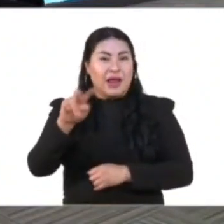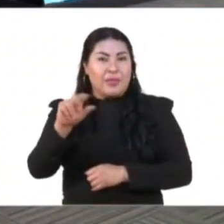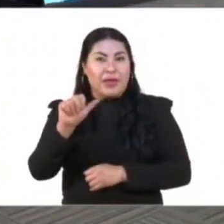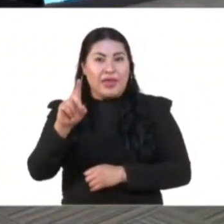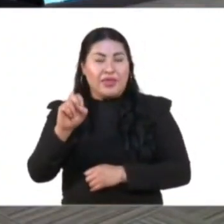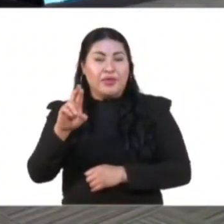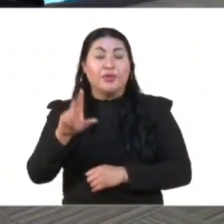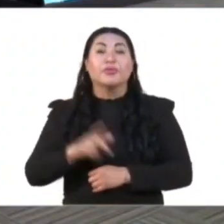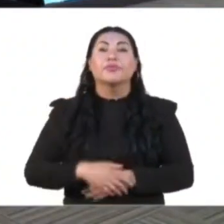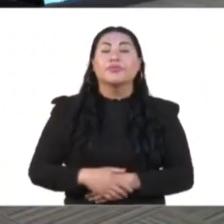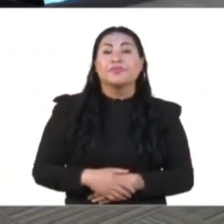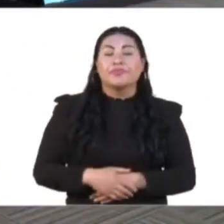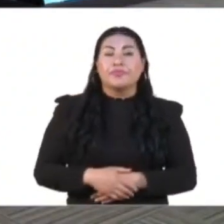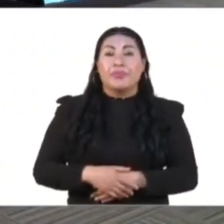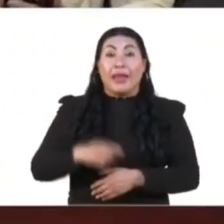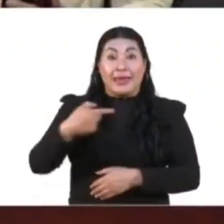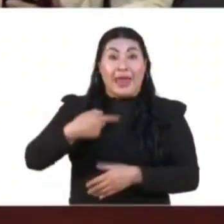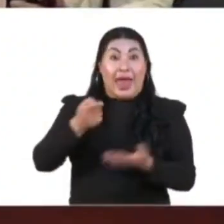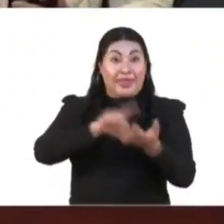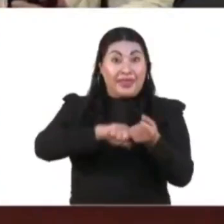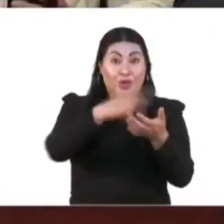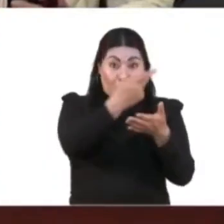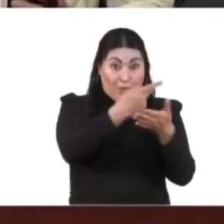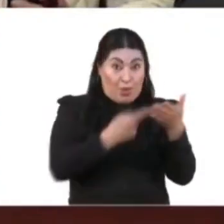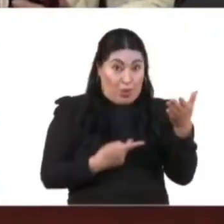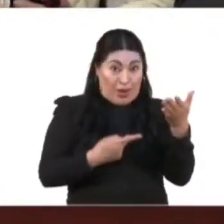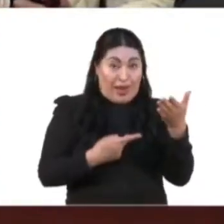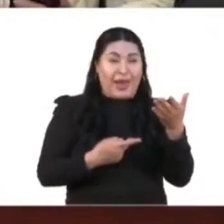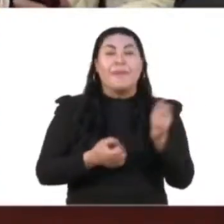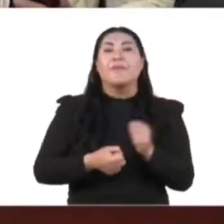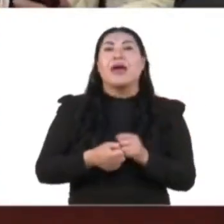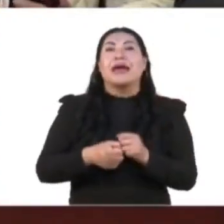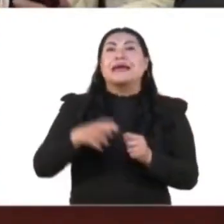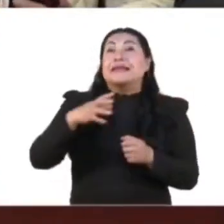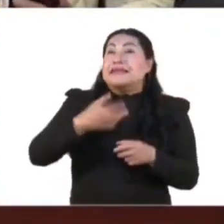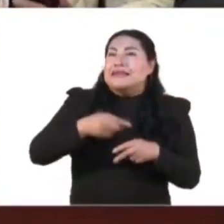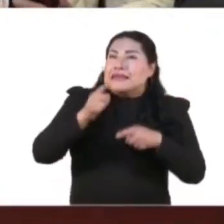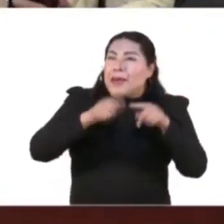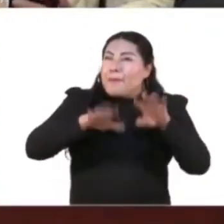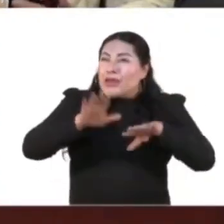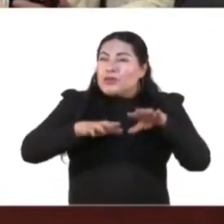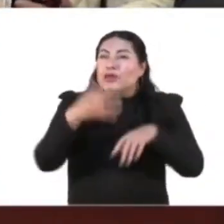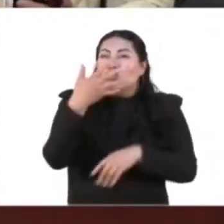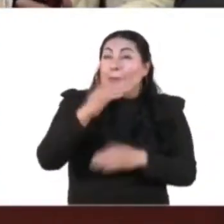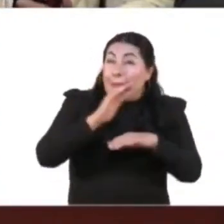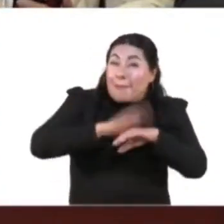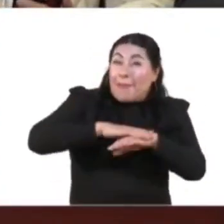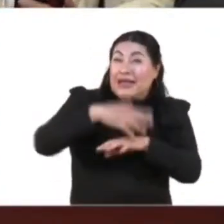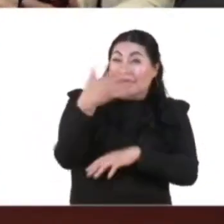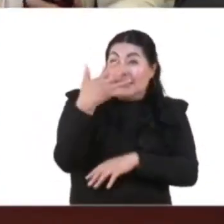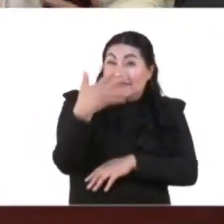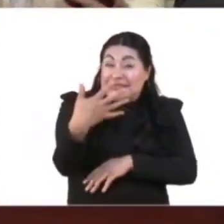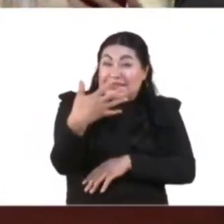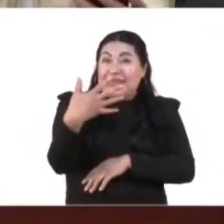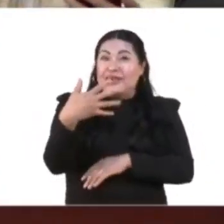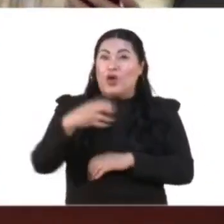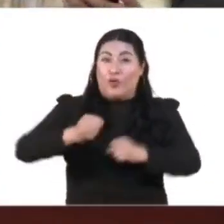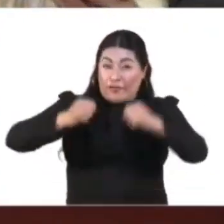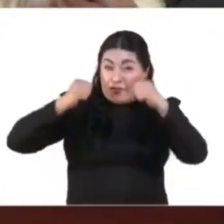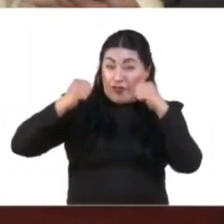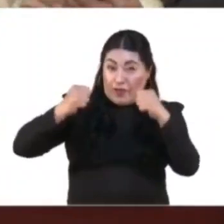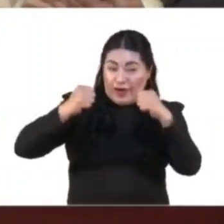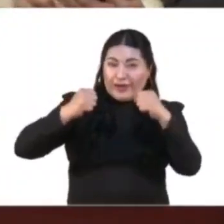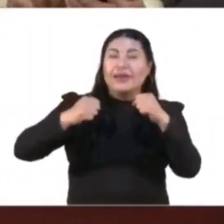Lo que marca en general este algoritmo es una magnitud mayor a 5, pero a 170 kilómetros de distancia lo